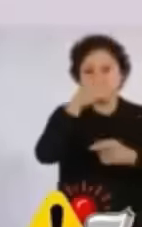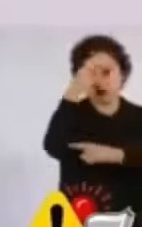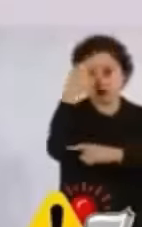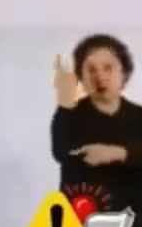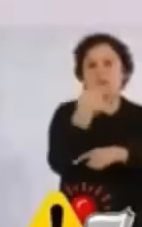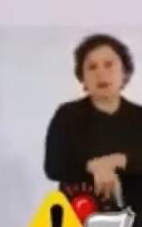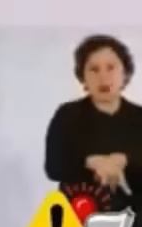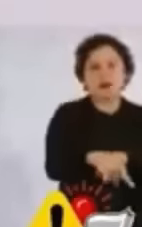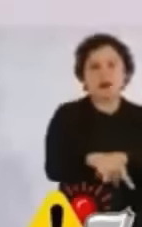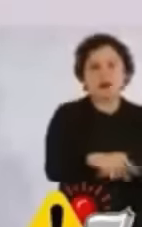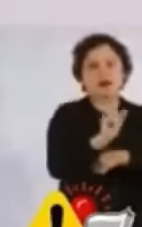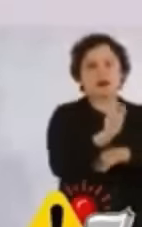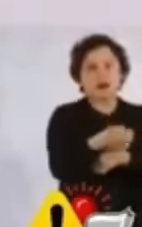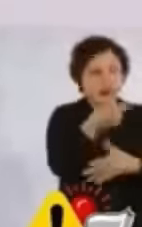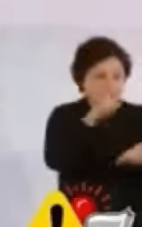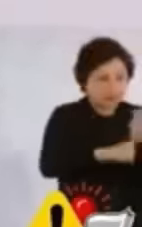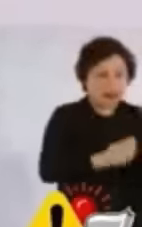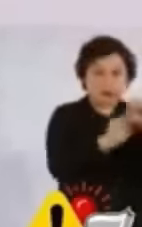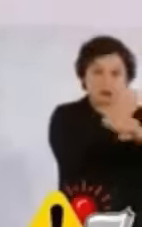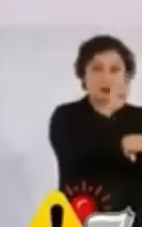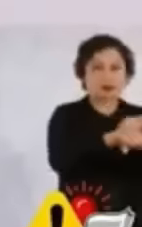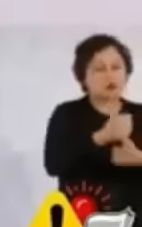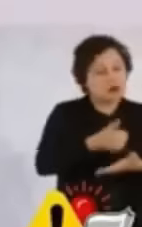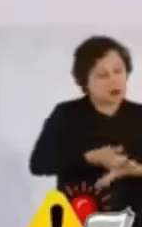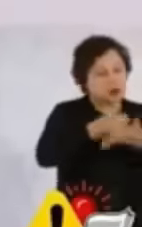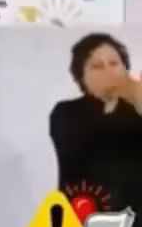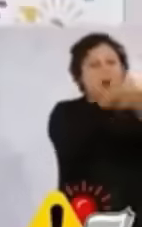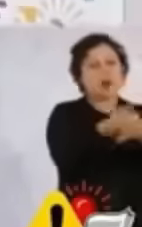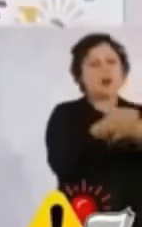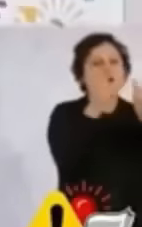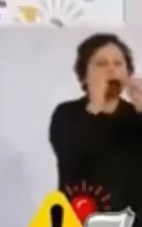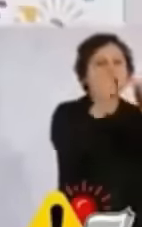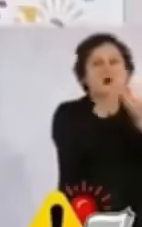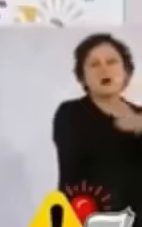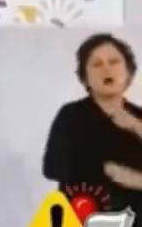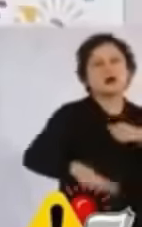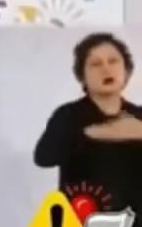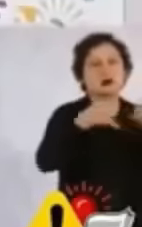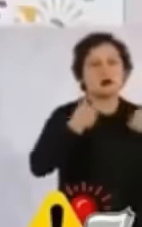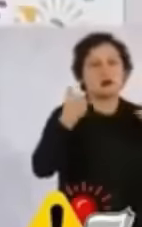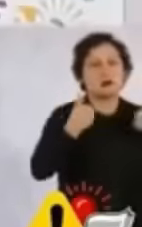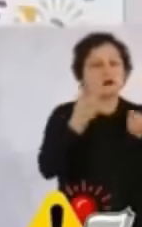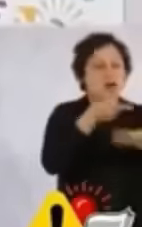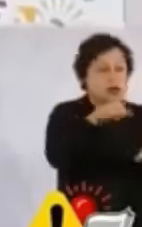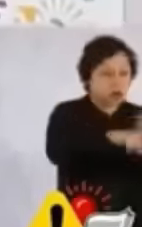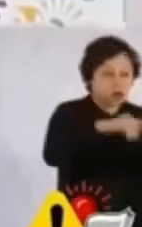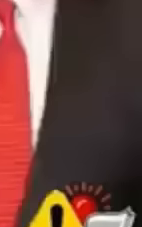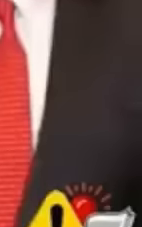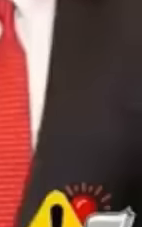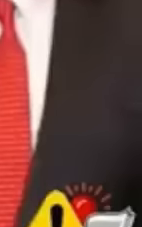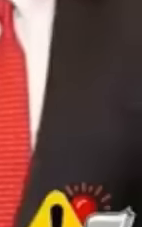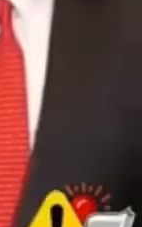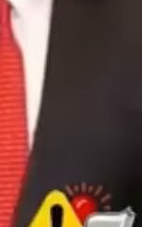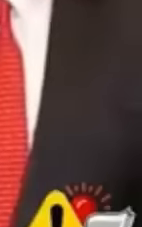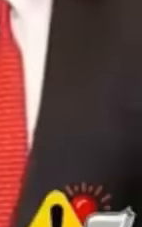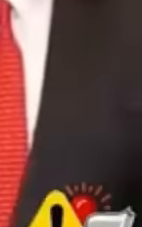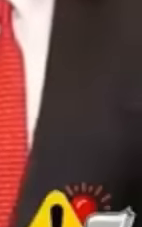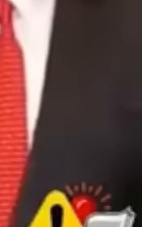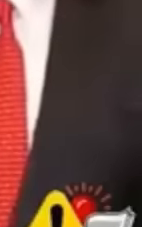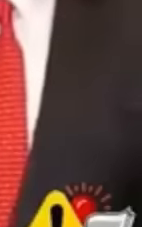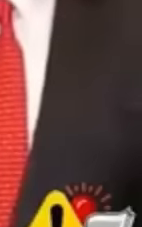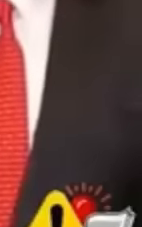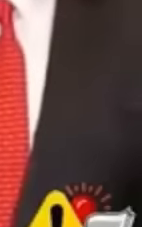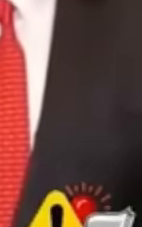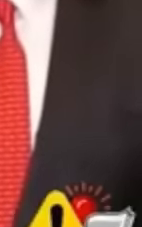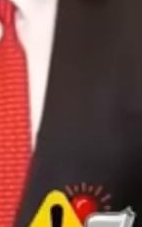ya no permitirá más intromisiones de estos extranjeros. Quédate, yo soy Laura Moreno, comenzamos. Ya se dio cuenta Canadá